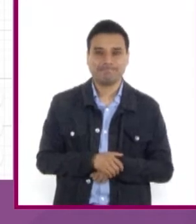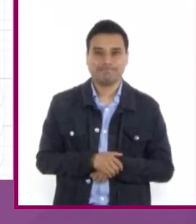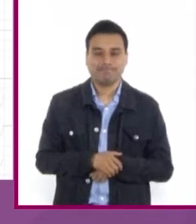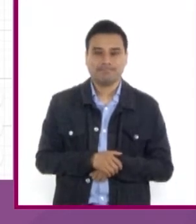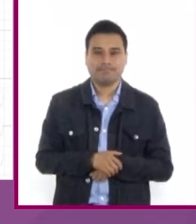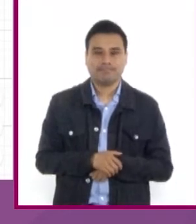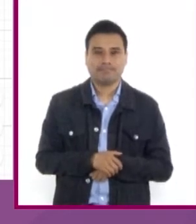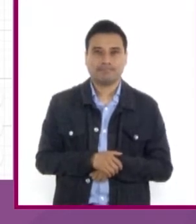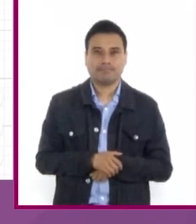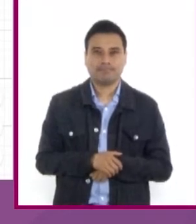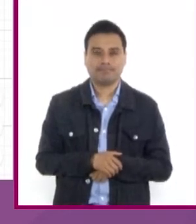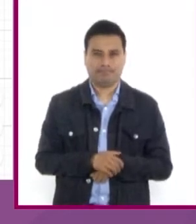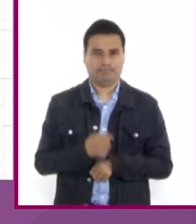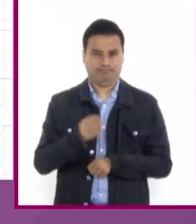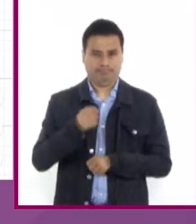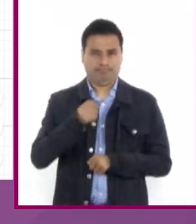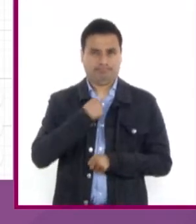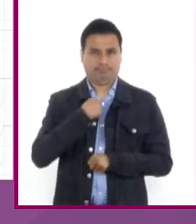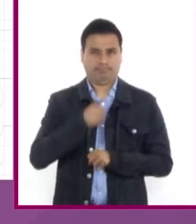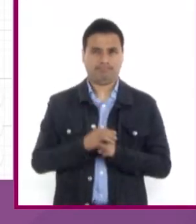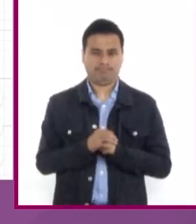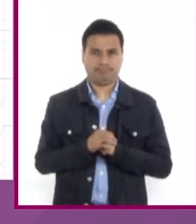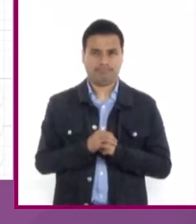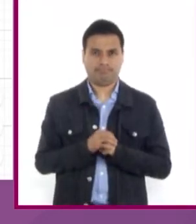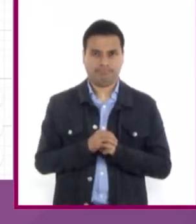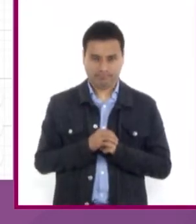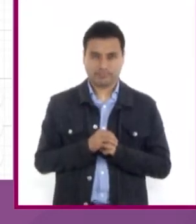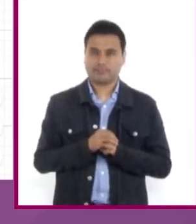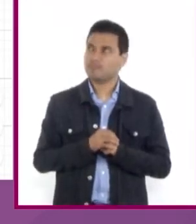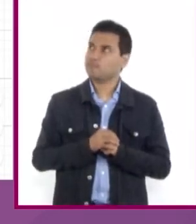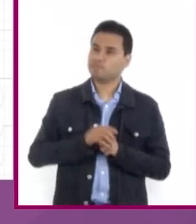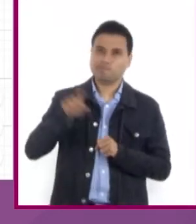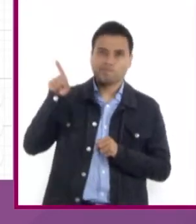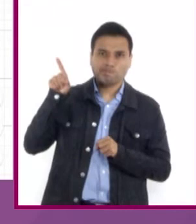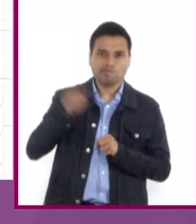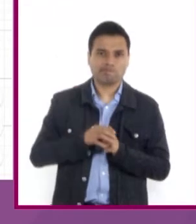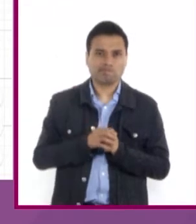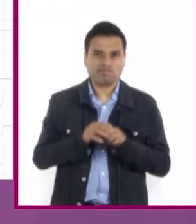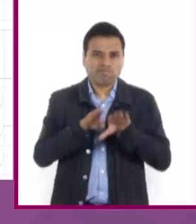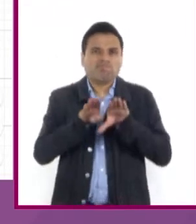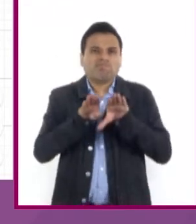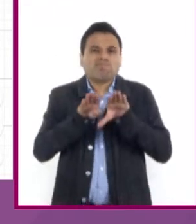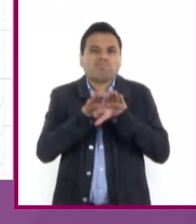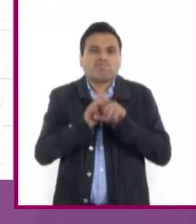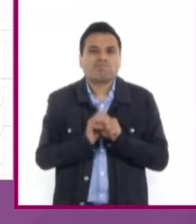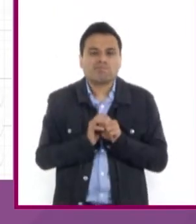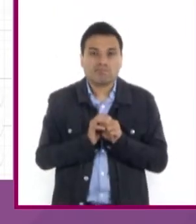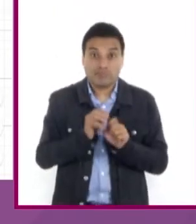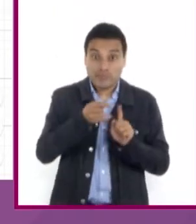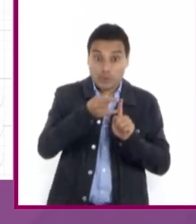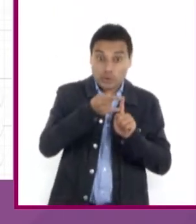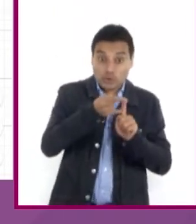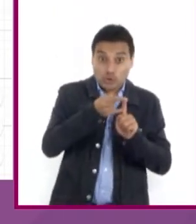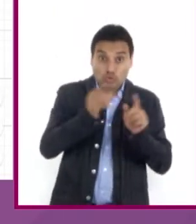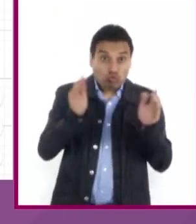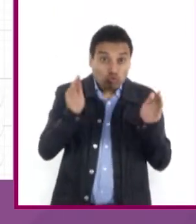¿Cómo podemos obtener las medidas de la figura original a partir de la figura a